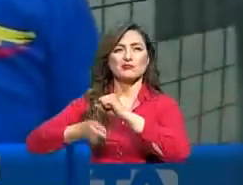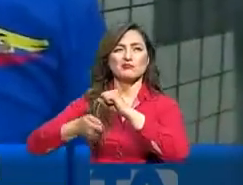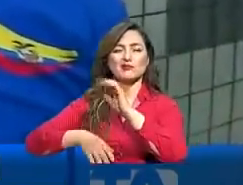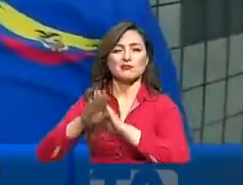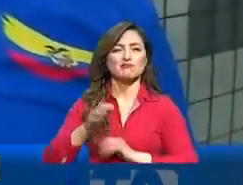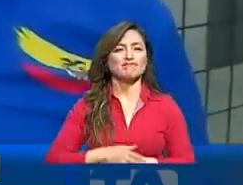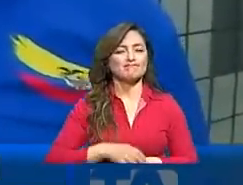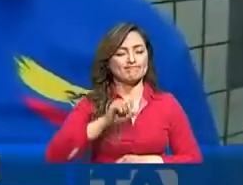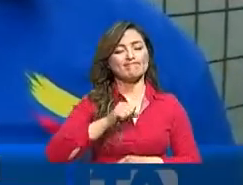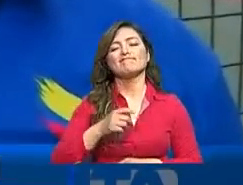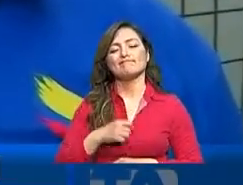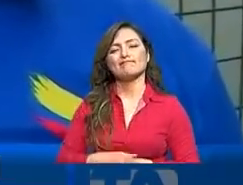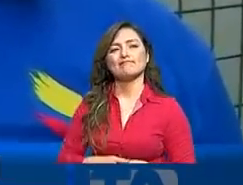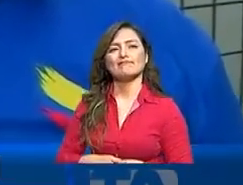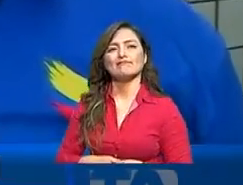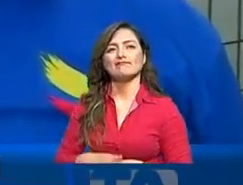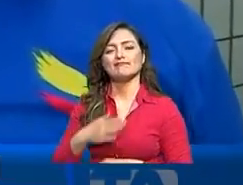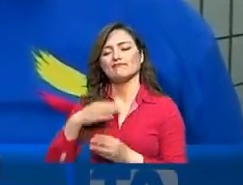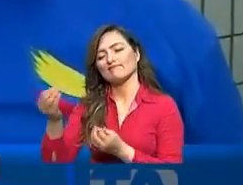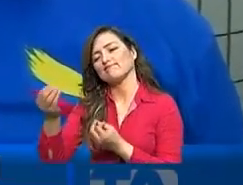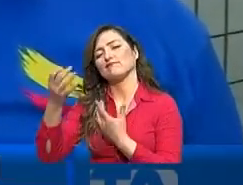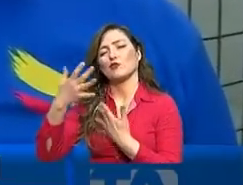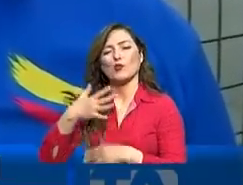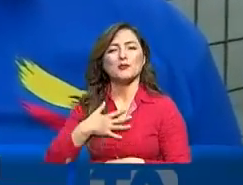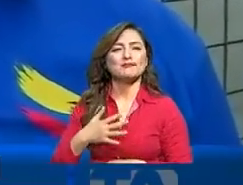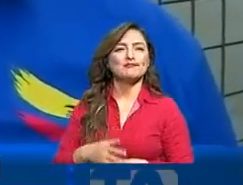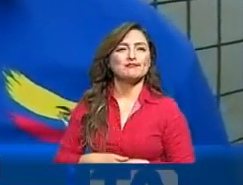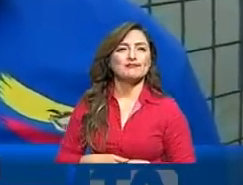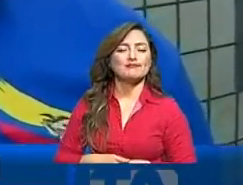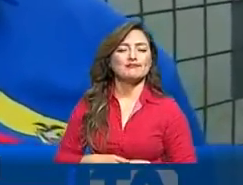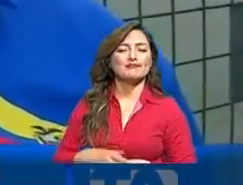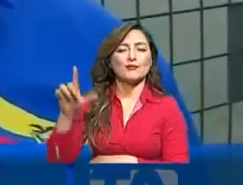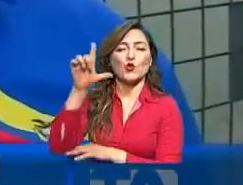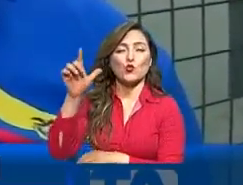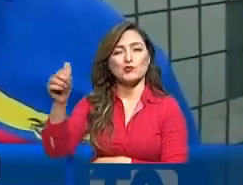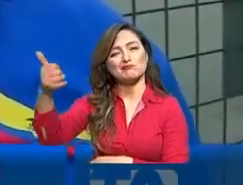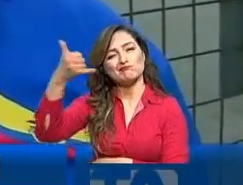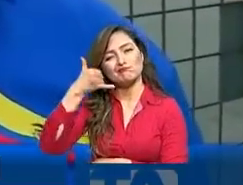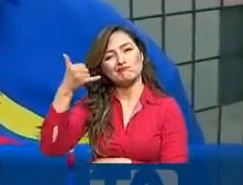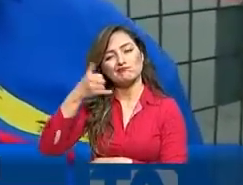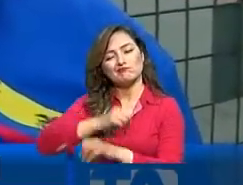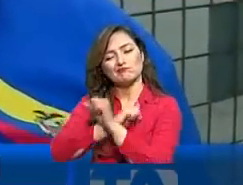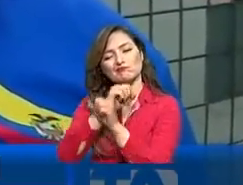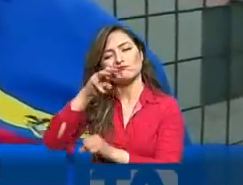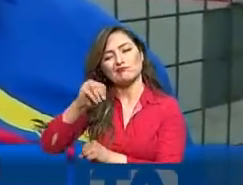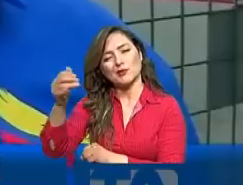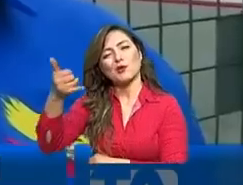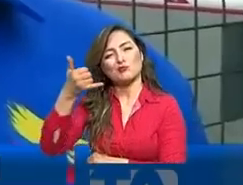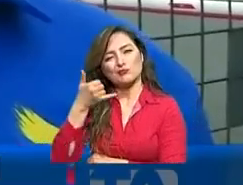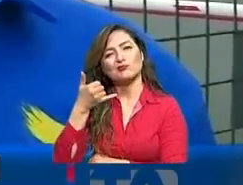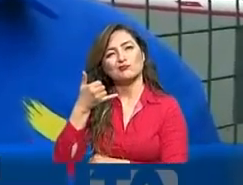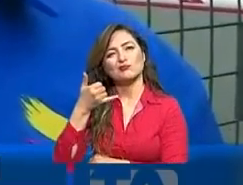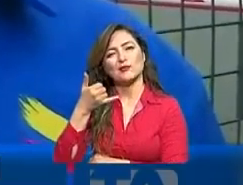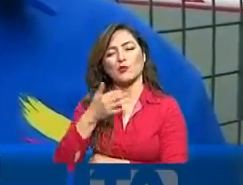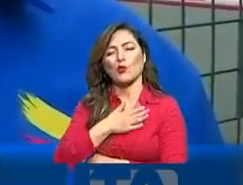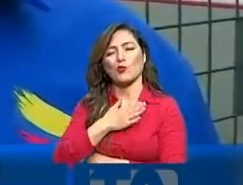señorita. En el 5 yo supe porque más o menos, porque él me llamó el día lunes, amanecé martes, que le mandaba